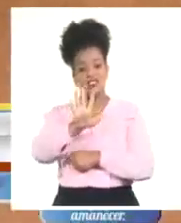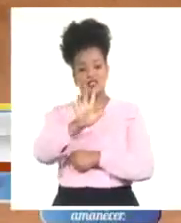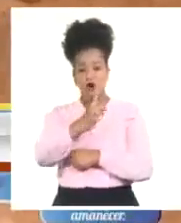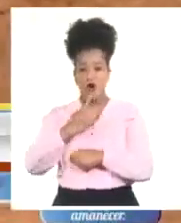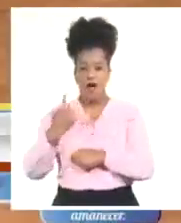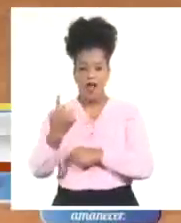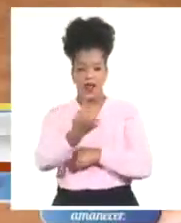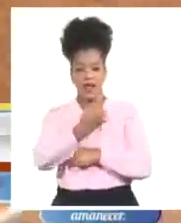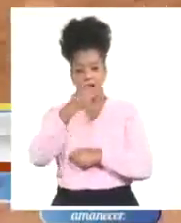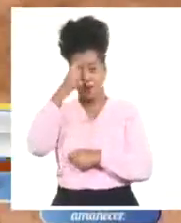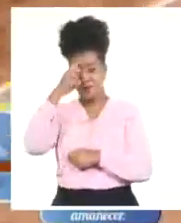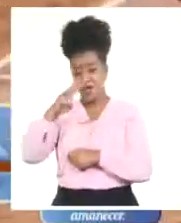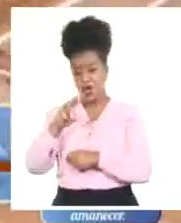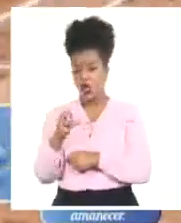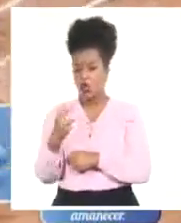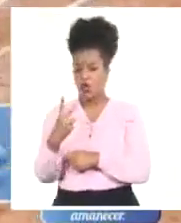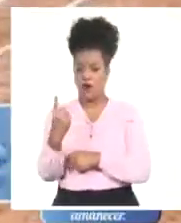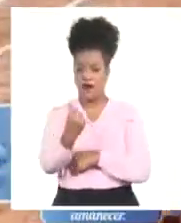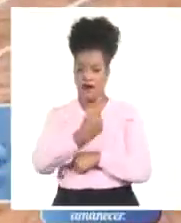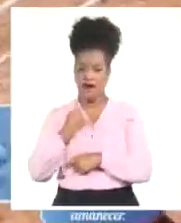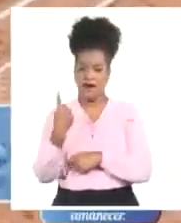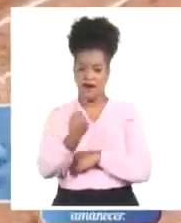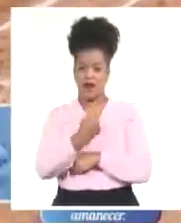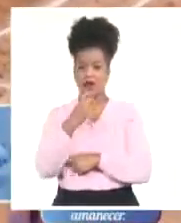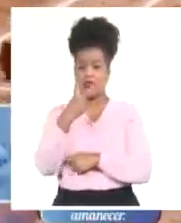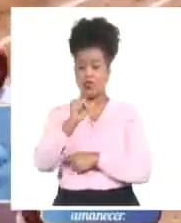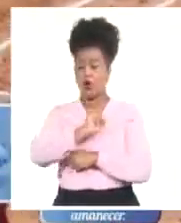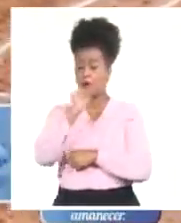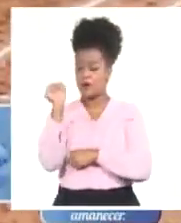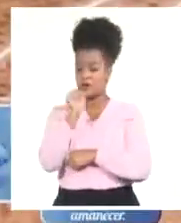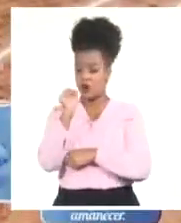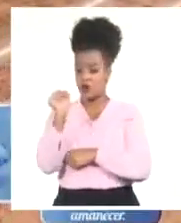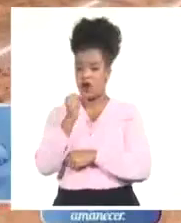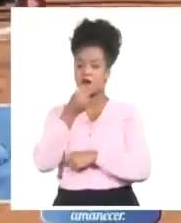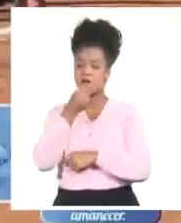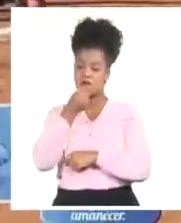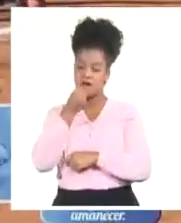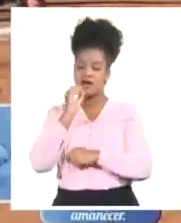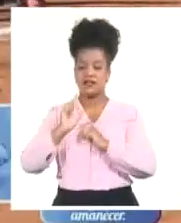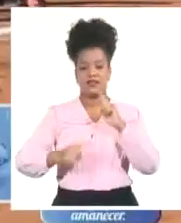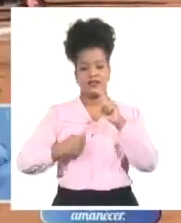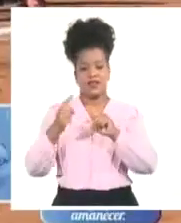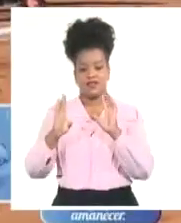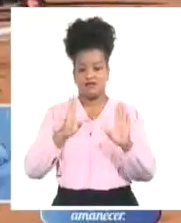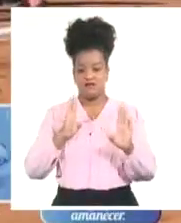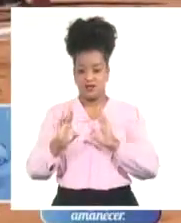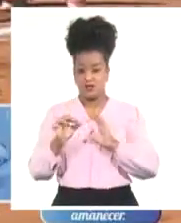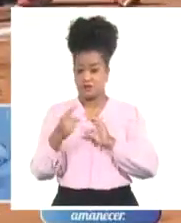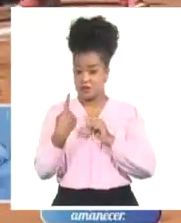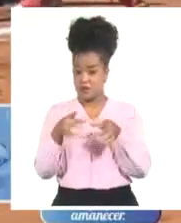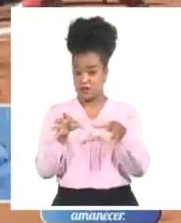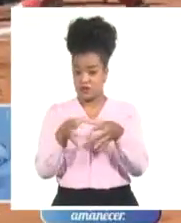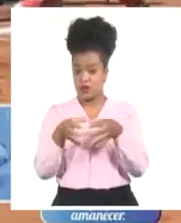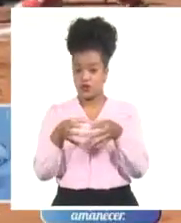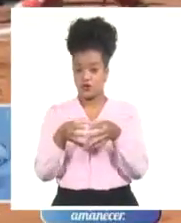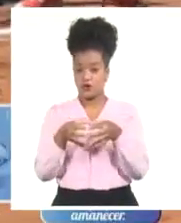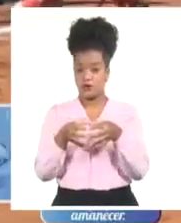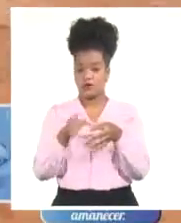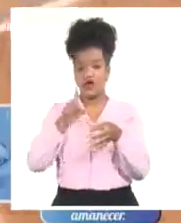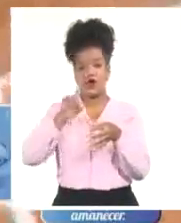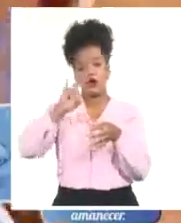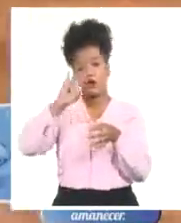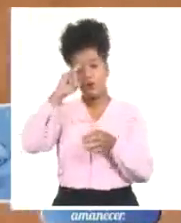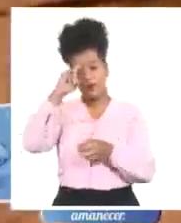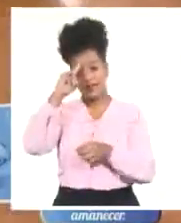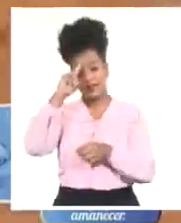llave A y de esta forma arrastra 2 victorias sin derrotas a la siguiente fase y lo hace como primero de grupo. El antillano Luis Raúl